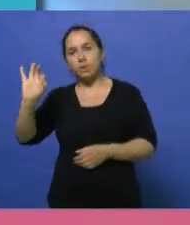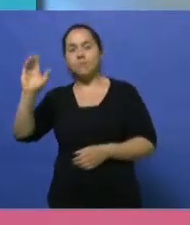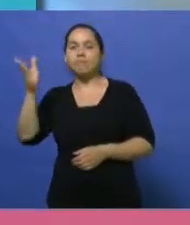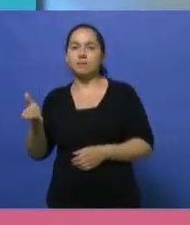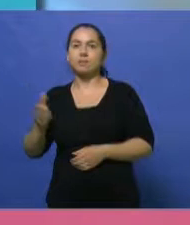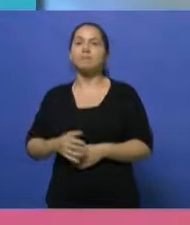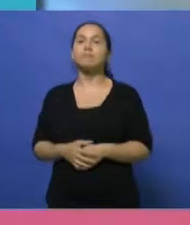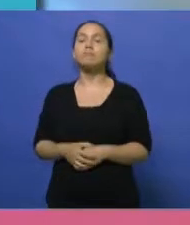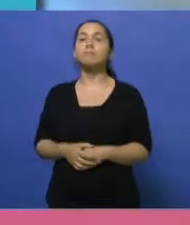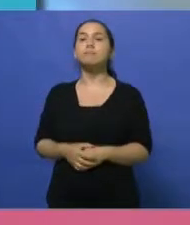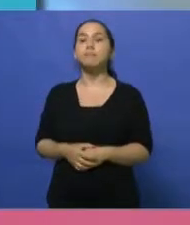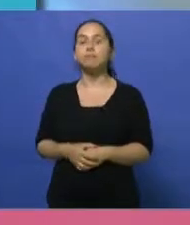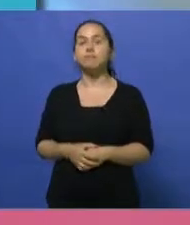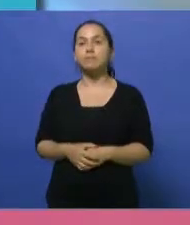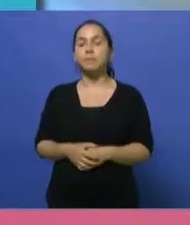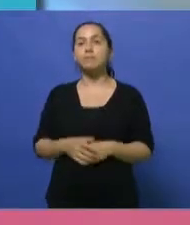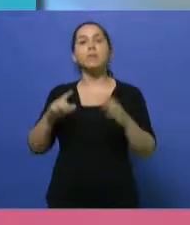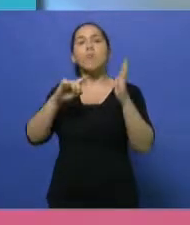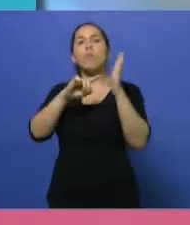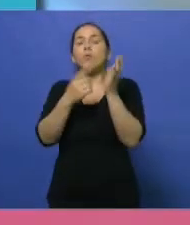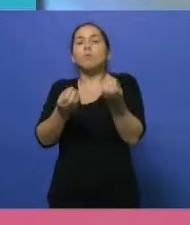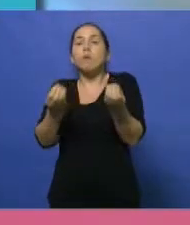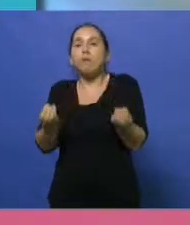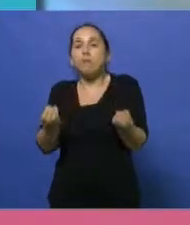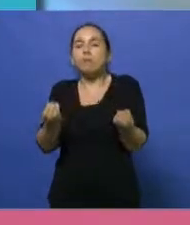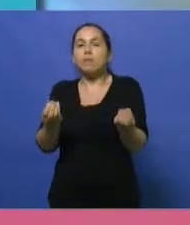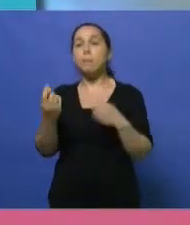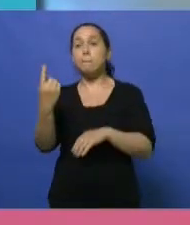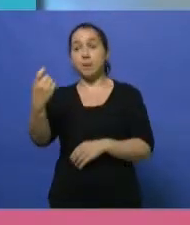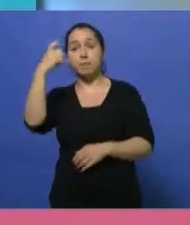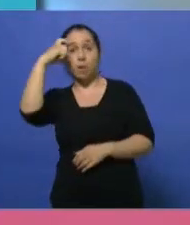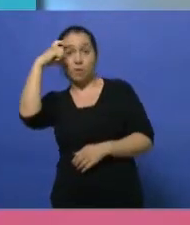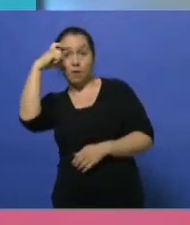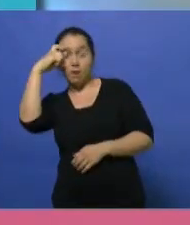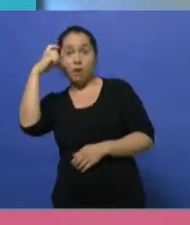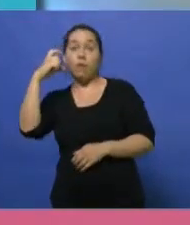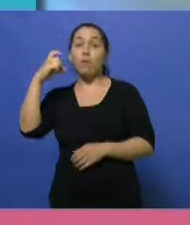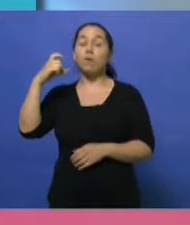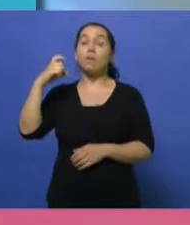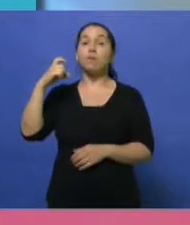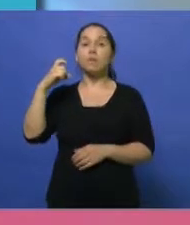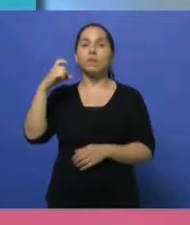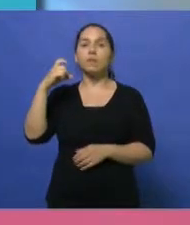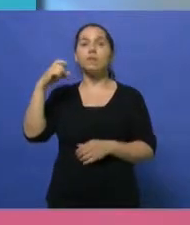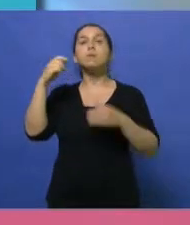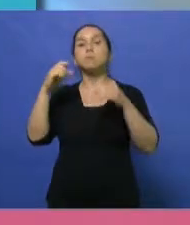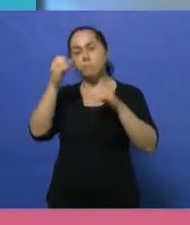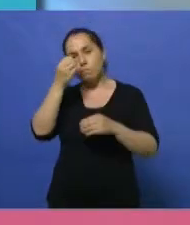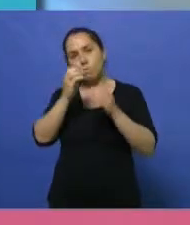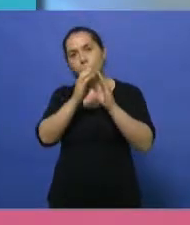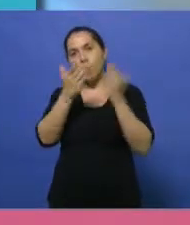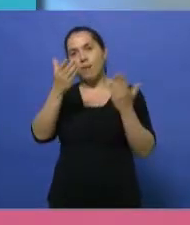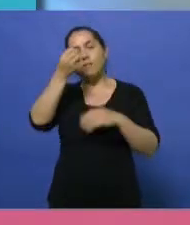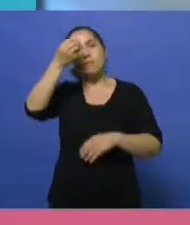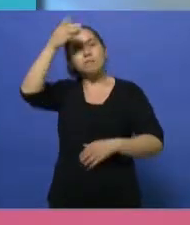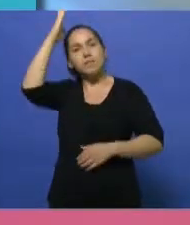el siguiente. Desde el 1 de enero, y esto sí se conoció hoy porque hoy salió en el boletín oficial de Nación. Por lo